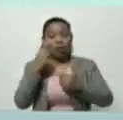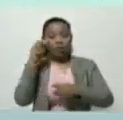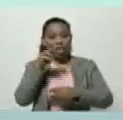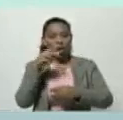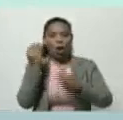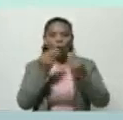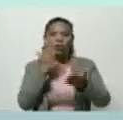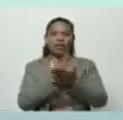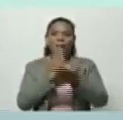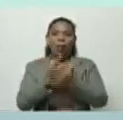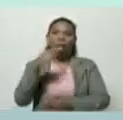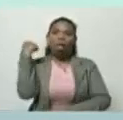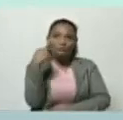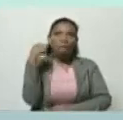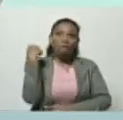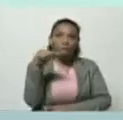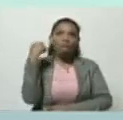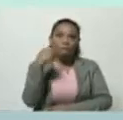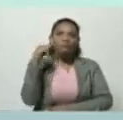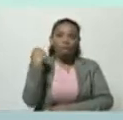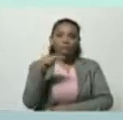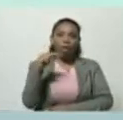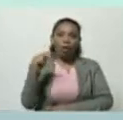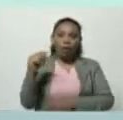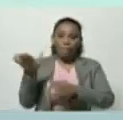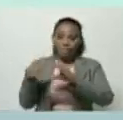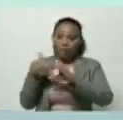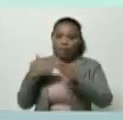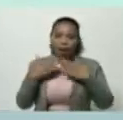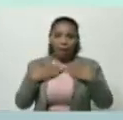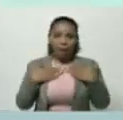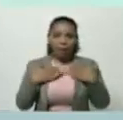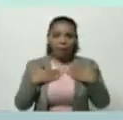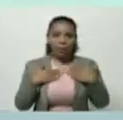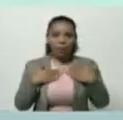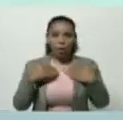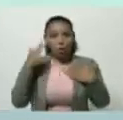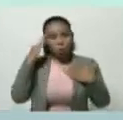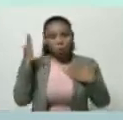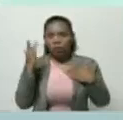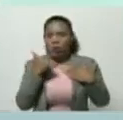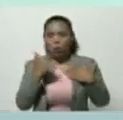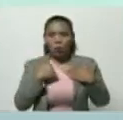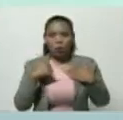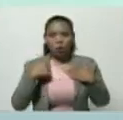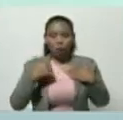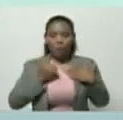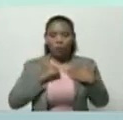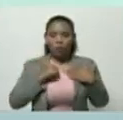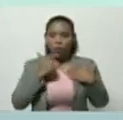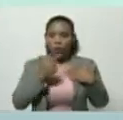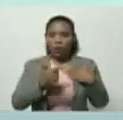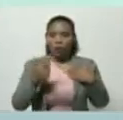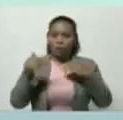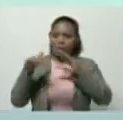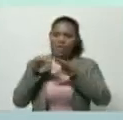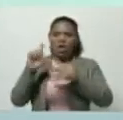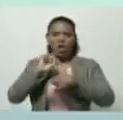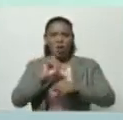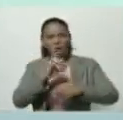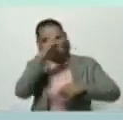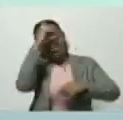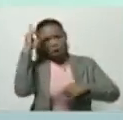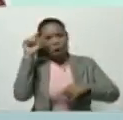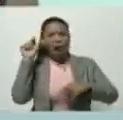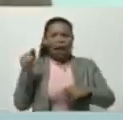todo. Me escribieron a mí. No sé si lo dije la vez pasada, pero aprovecho y lo digo. Me escribieron, no, Diosdado,